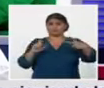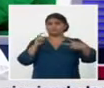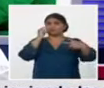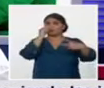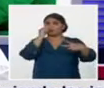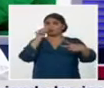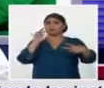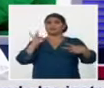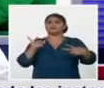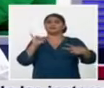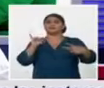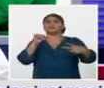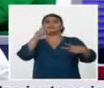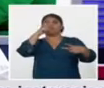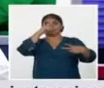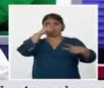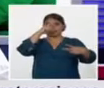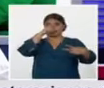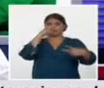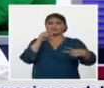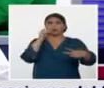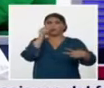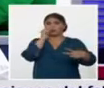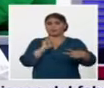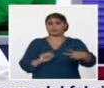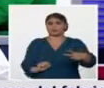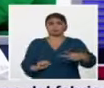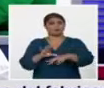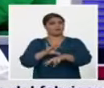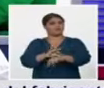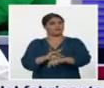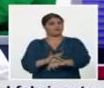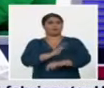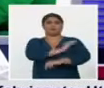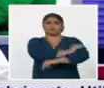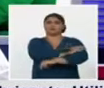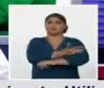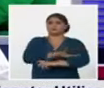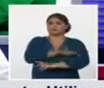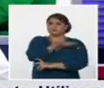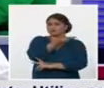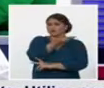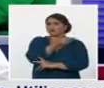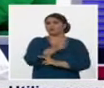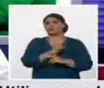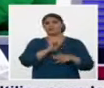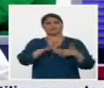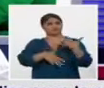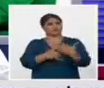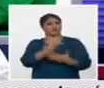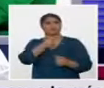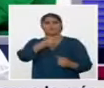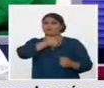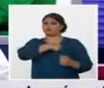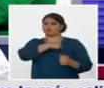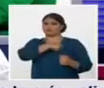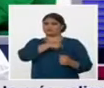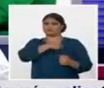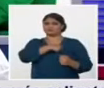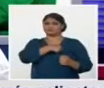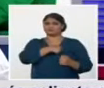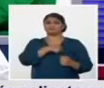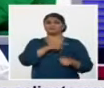antecedentes de hipertensión arterial, cardiopatía isquémica, enfermedad